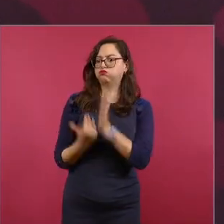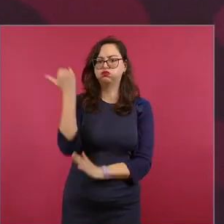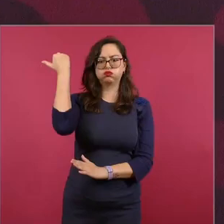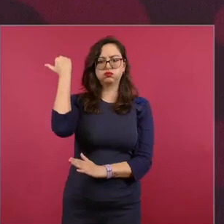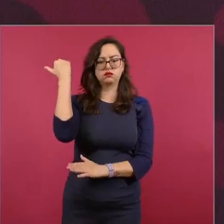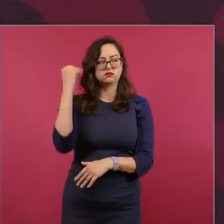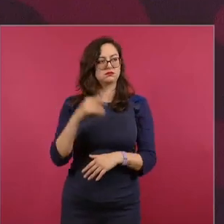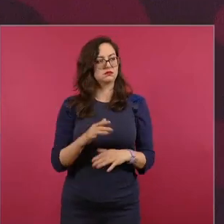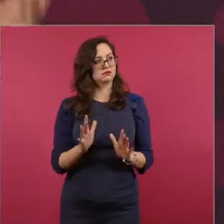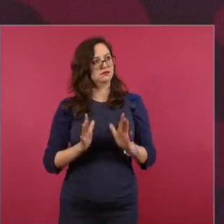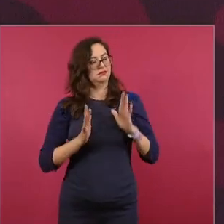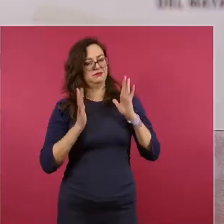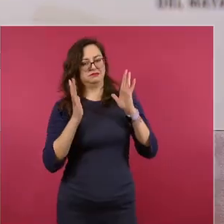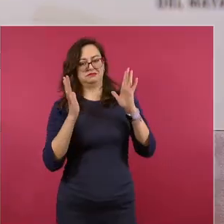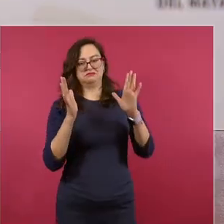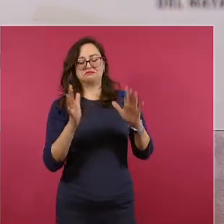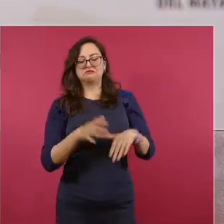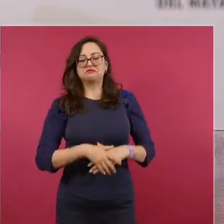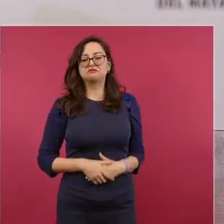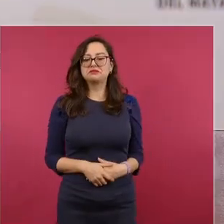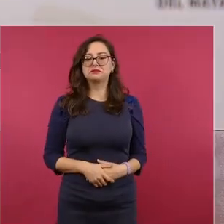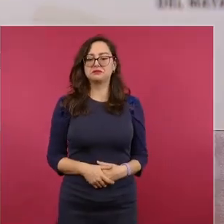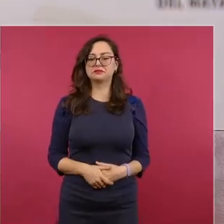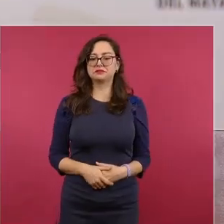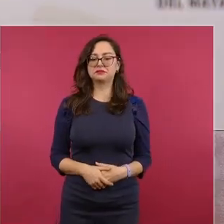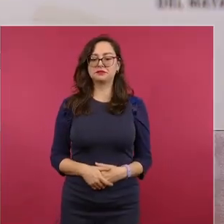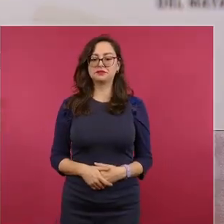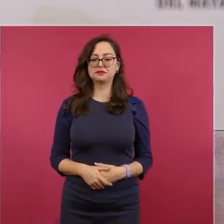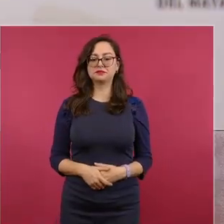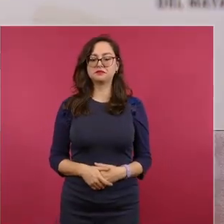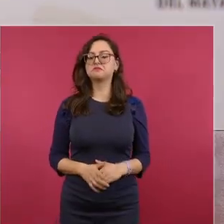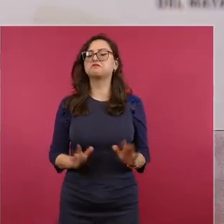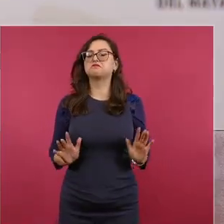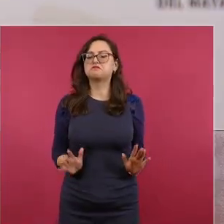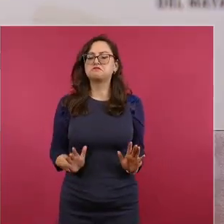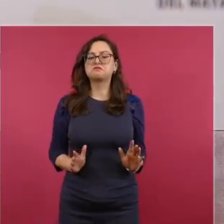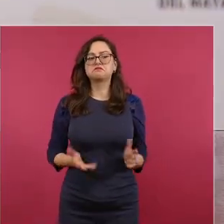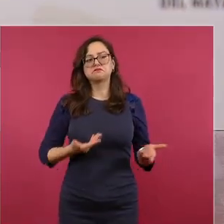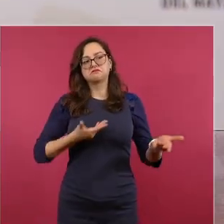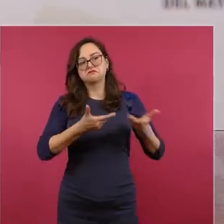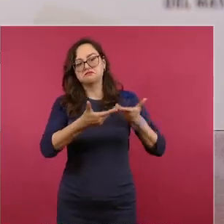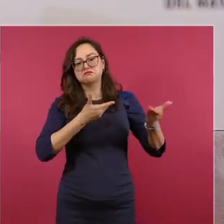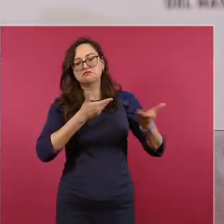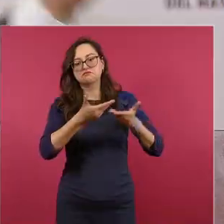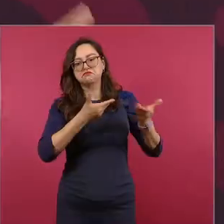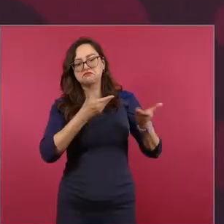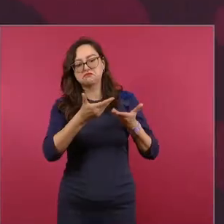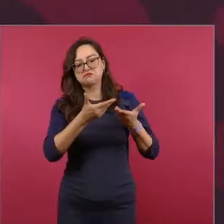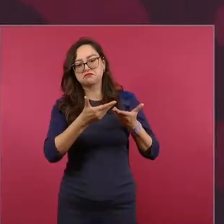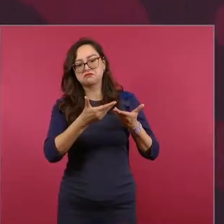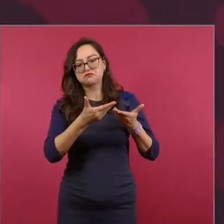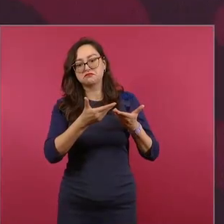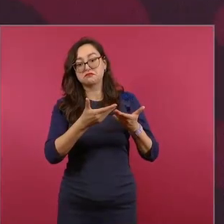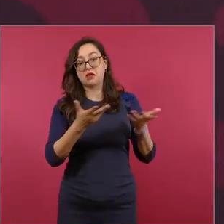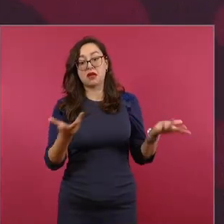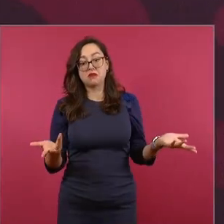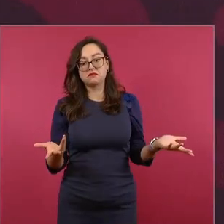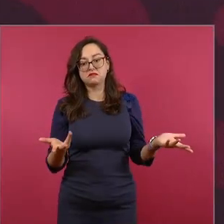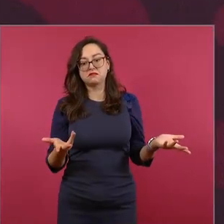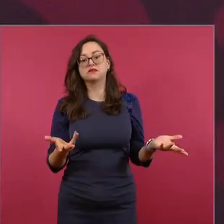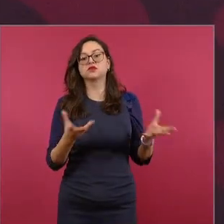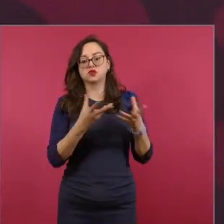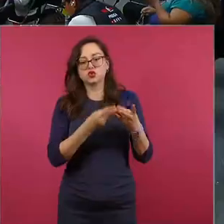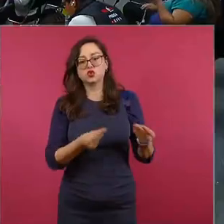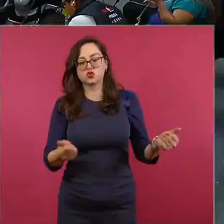aranceles, impuestos a las mercancías mexicanas. Afortunadamente se llegó a un acuerdo, porque nosotros íbamos a hacer lo mismo. Y ahí es